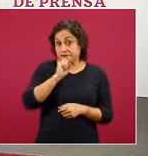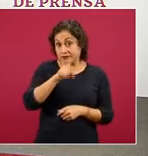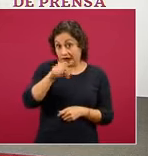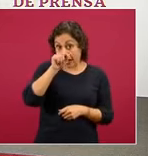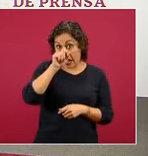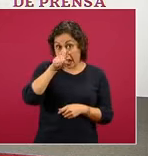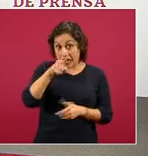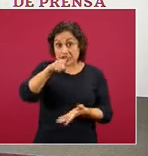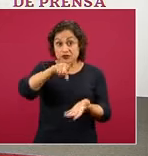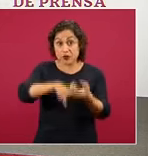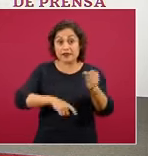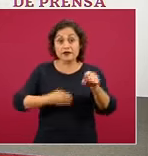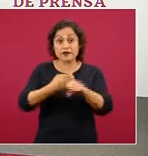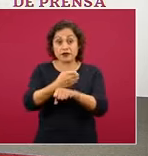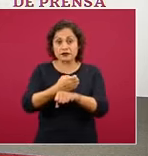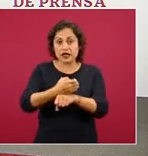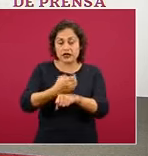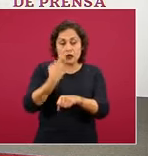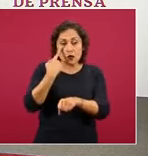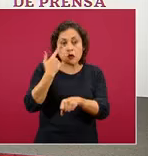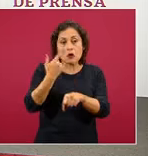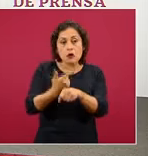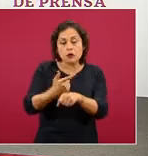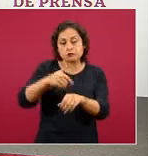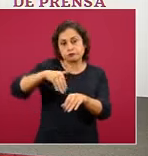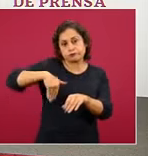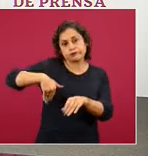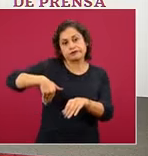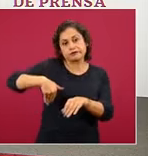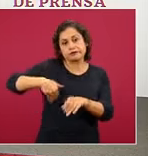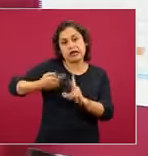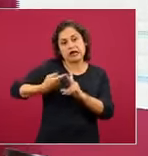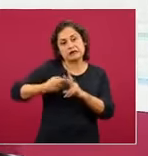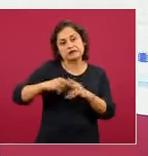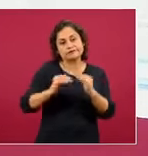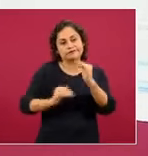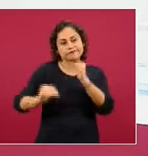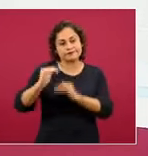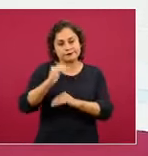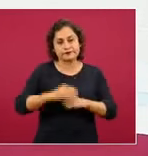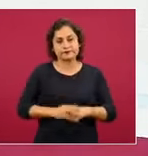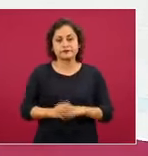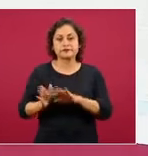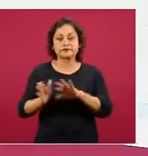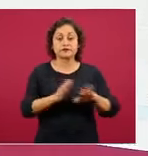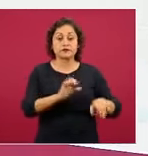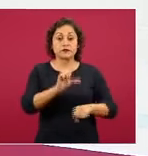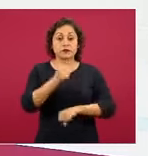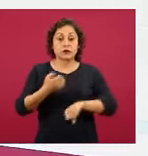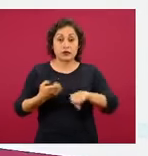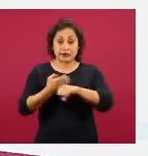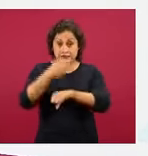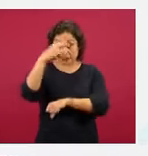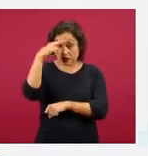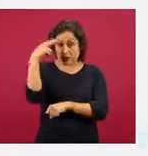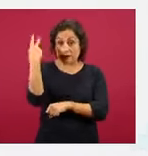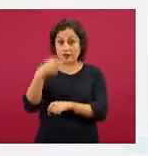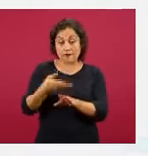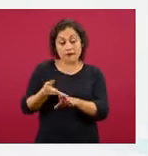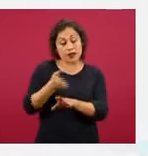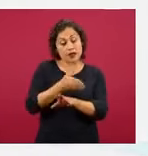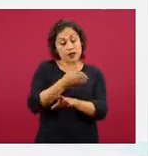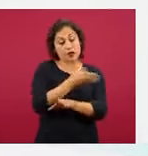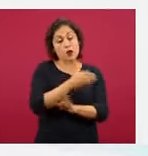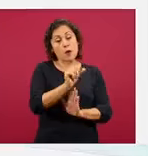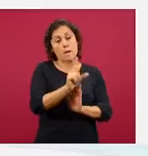estados que tiene en las últimas semanas un ascenso. El Estado de México, después de haber tenido una tendencia de varios meses